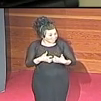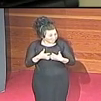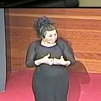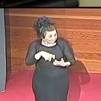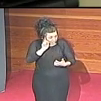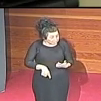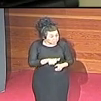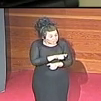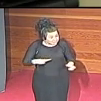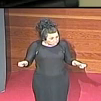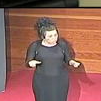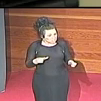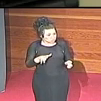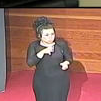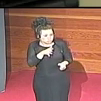luchan es importantísima.